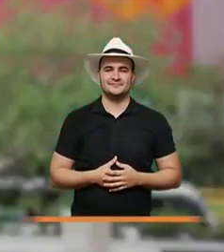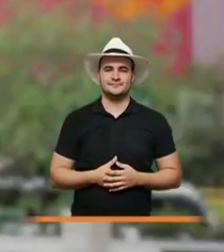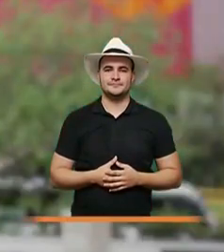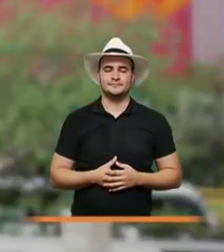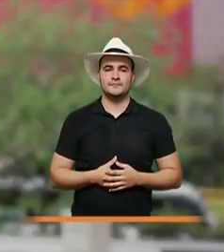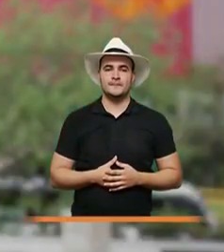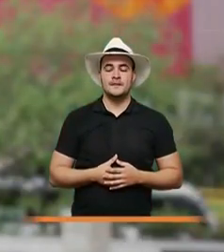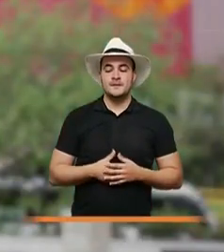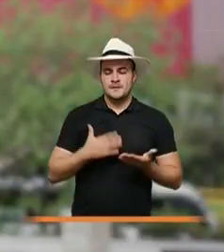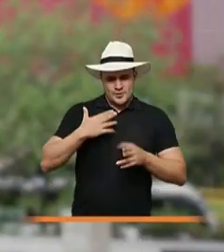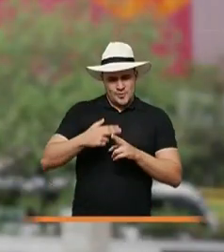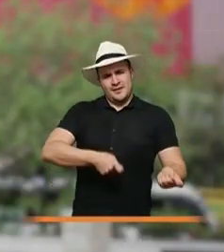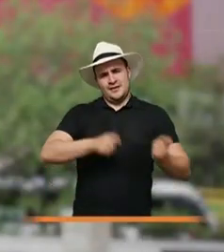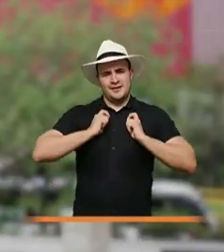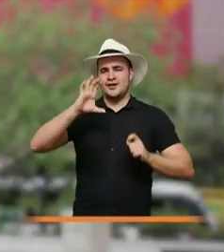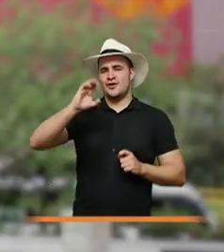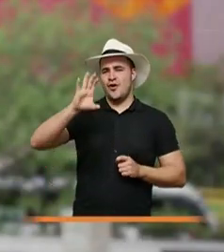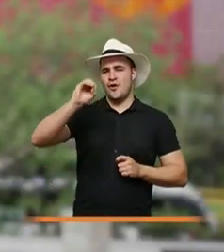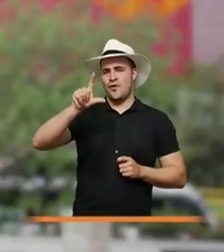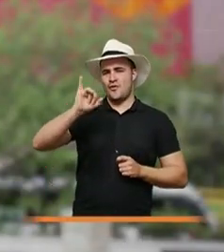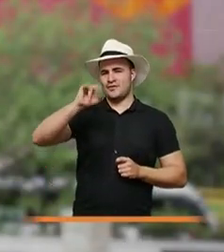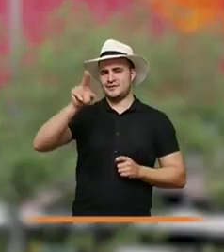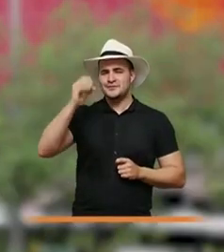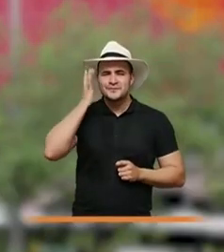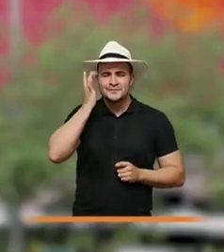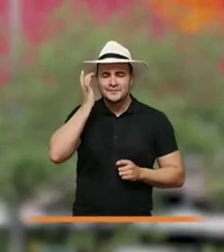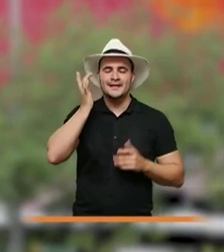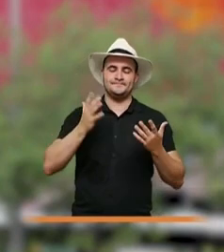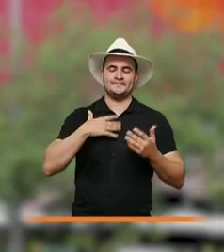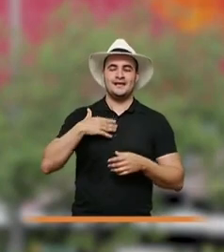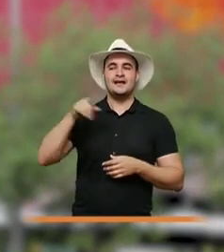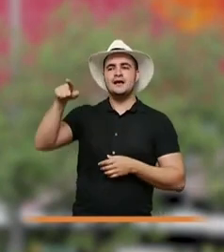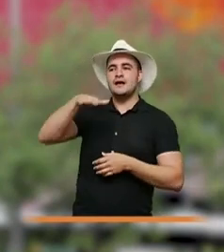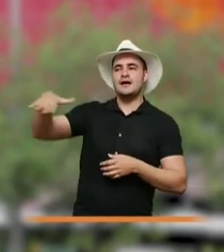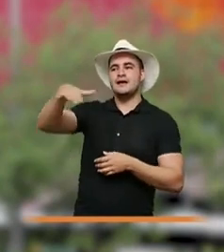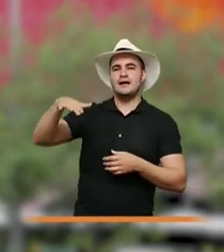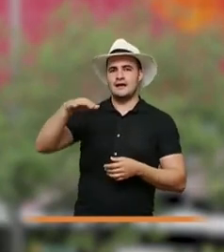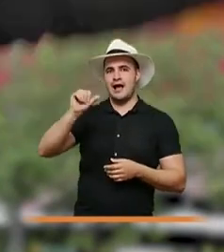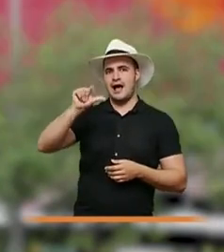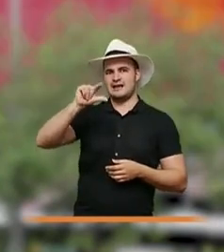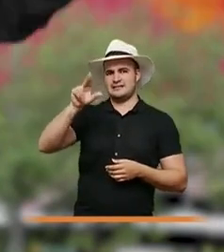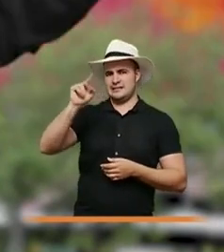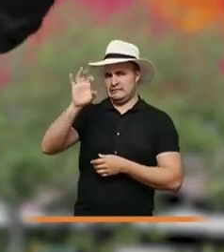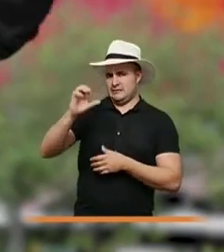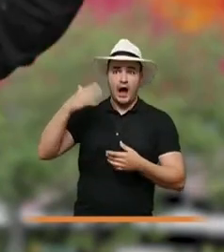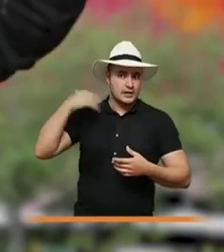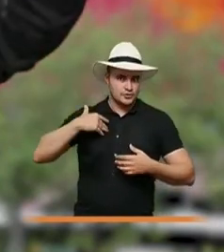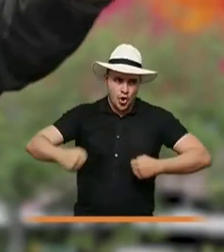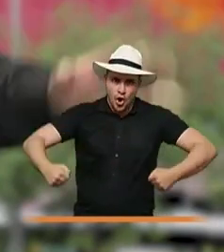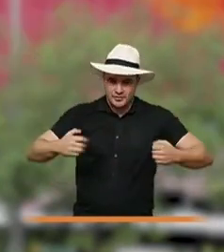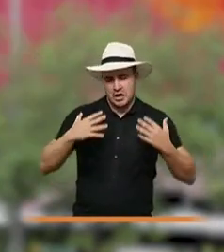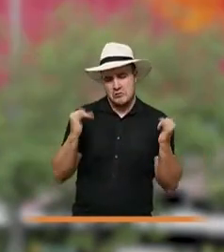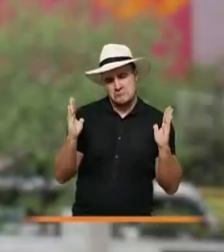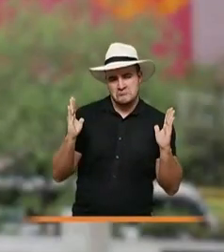cocoliso porque empecé en el alzate avendaño conocido como la cuna de la trova era más gordito de lo que soy y